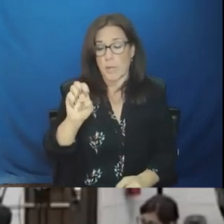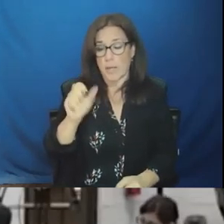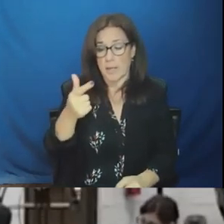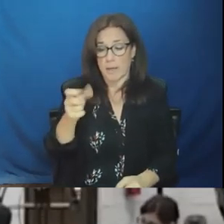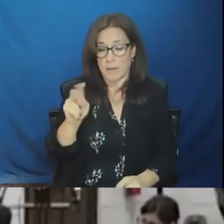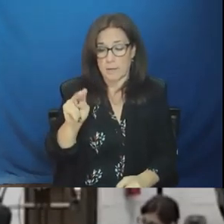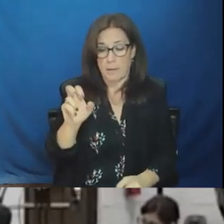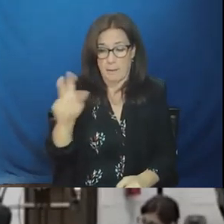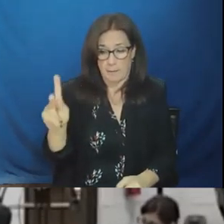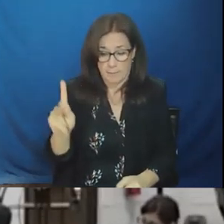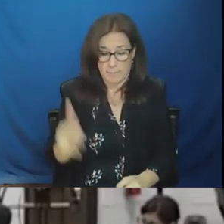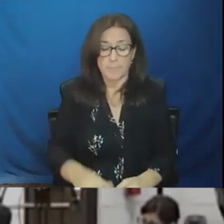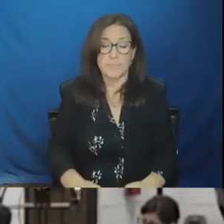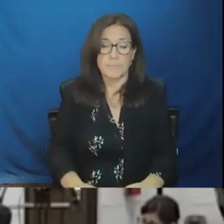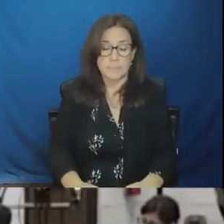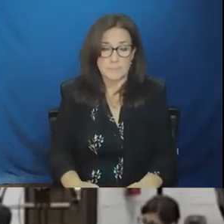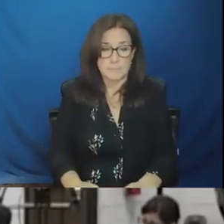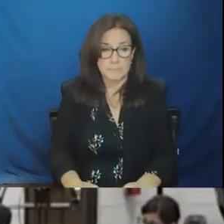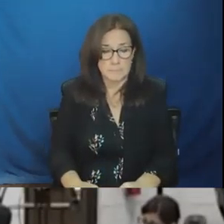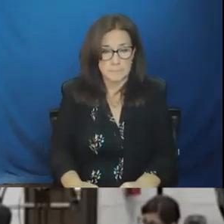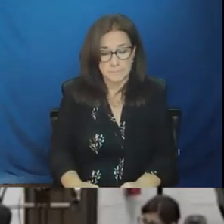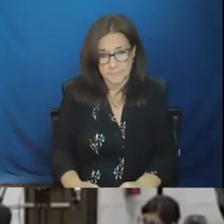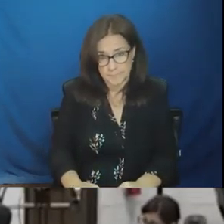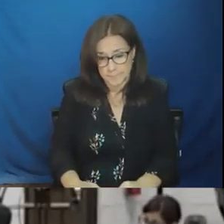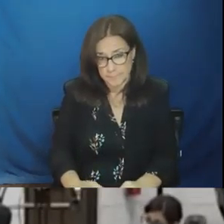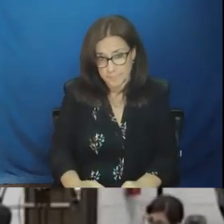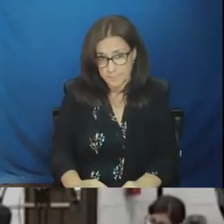le pasamos la palabra algo doctor martínez